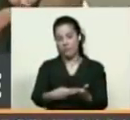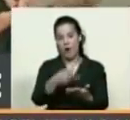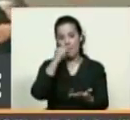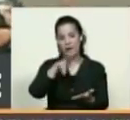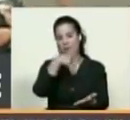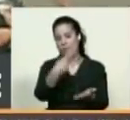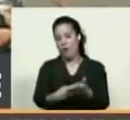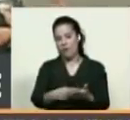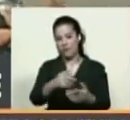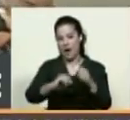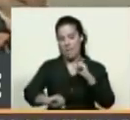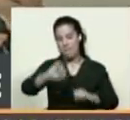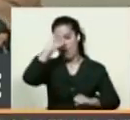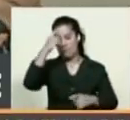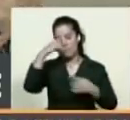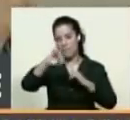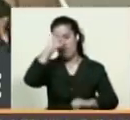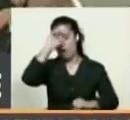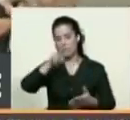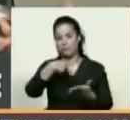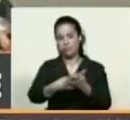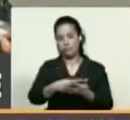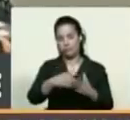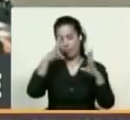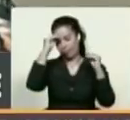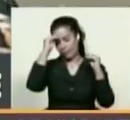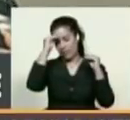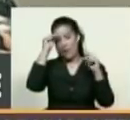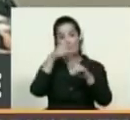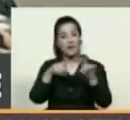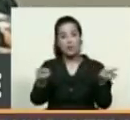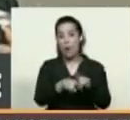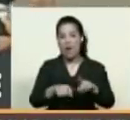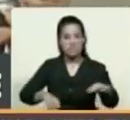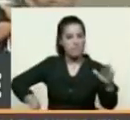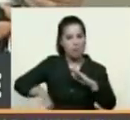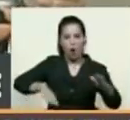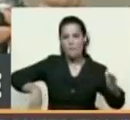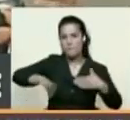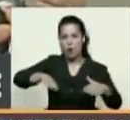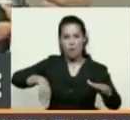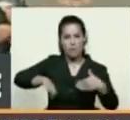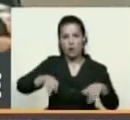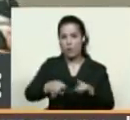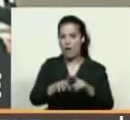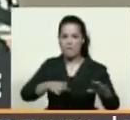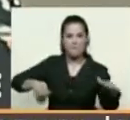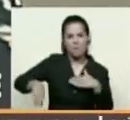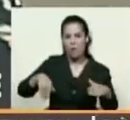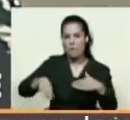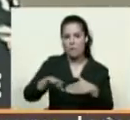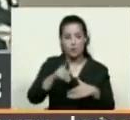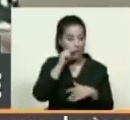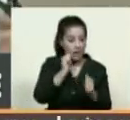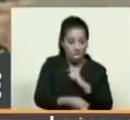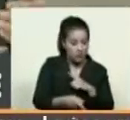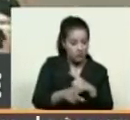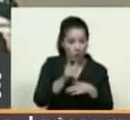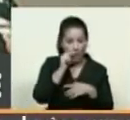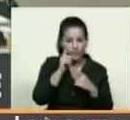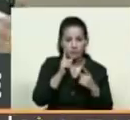cayó desmayado, pero se ensañaron contra él y le siguieron dando de golpes,